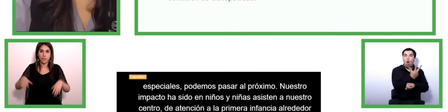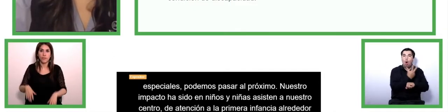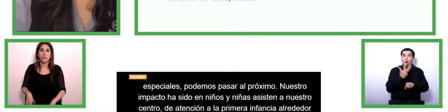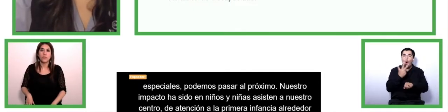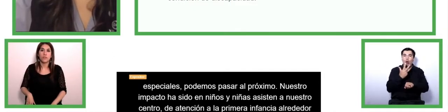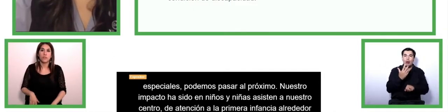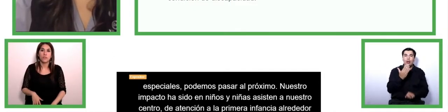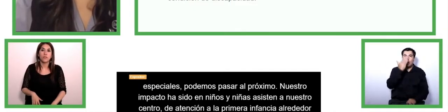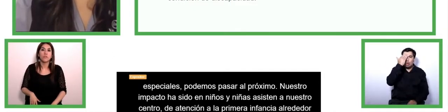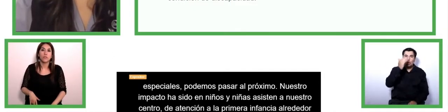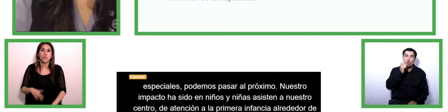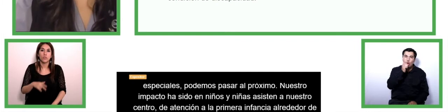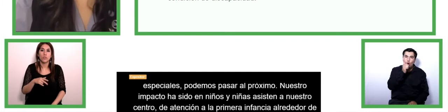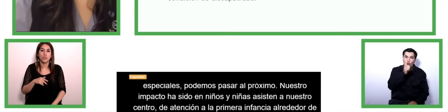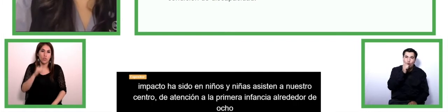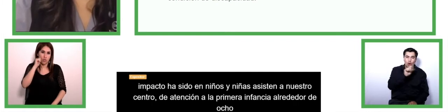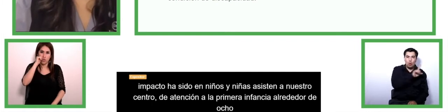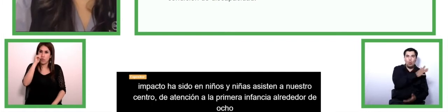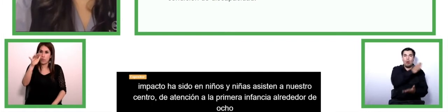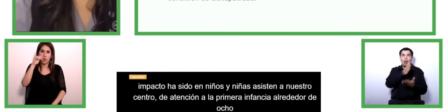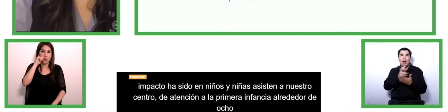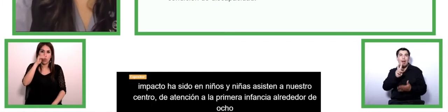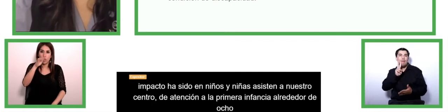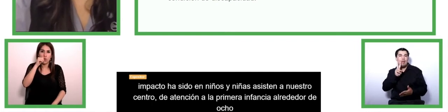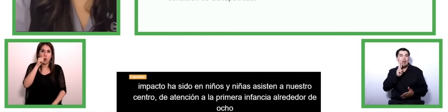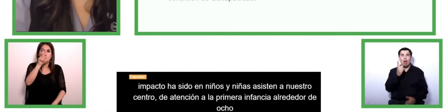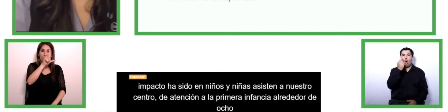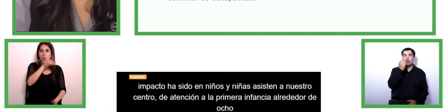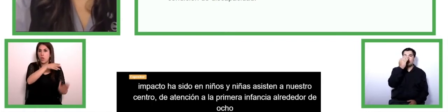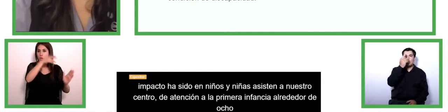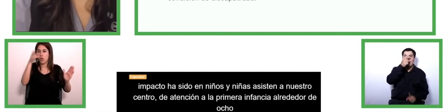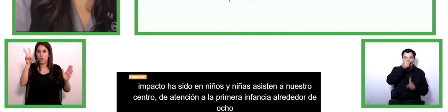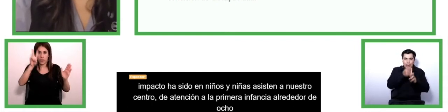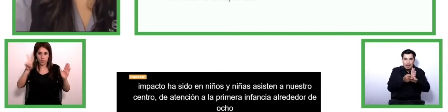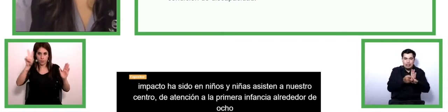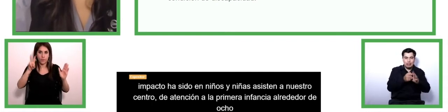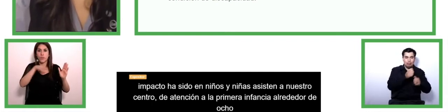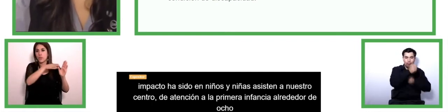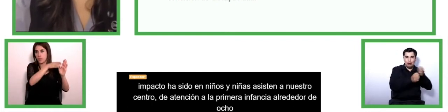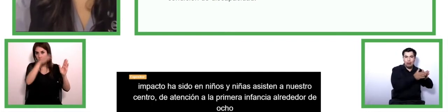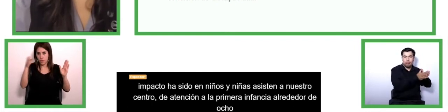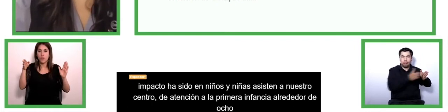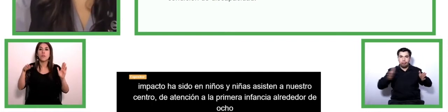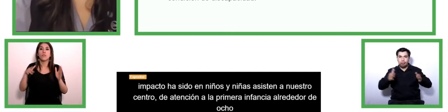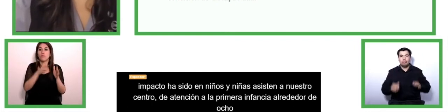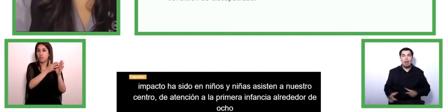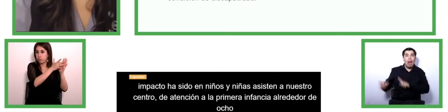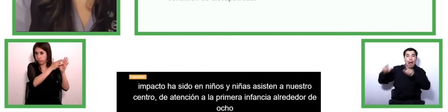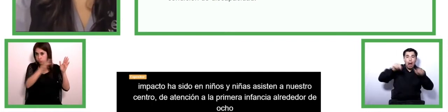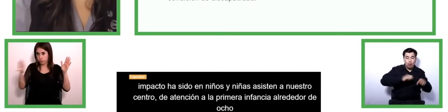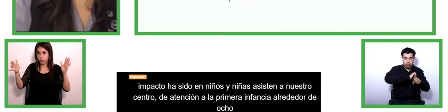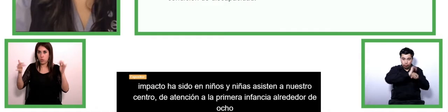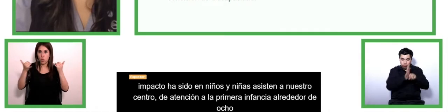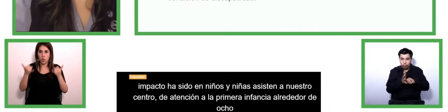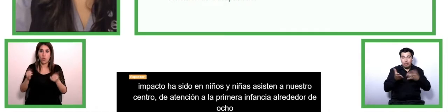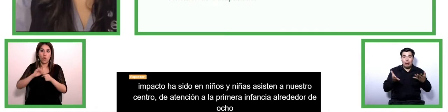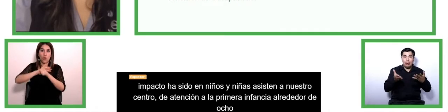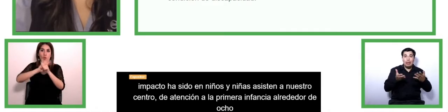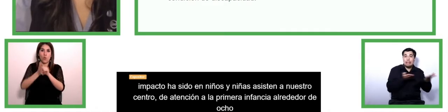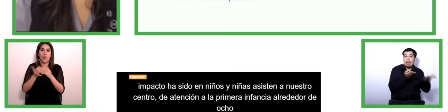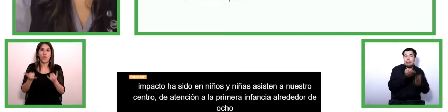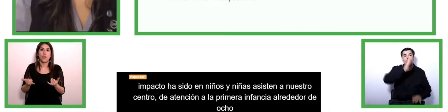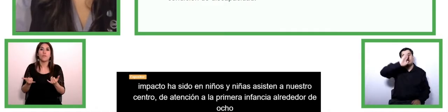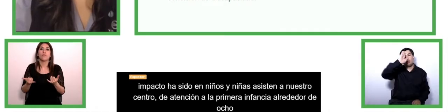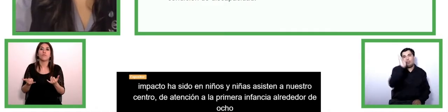de 8 horas al día, de lunes a viernes durante 11 meses del año. Actualmente, por el tema de la pandemia, nuestros servicios